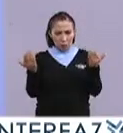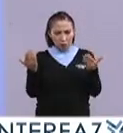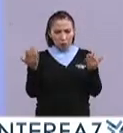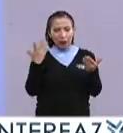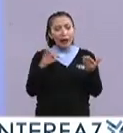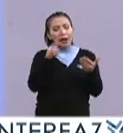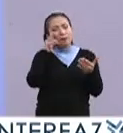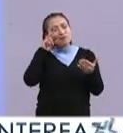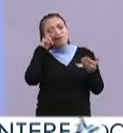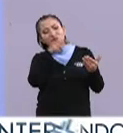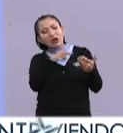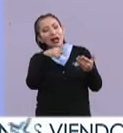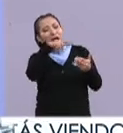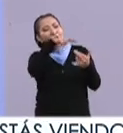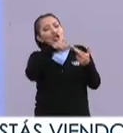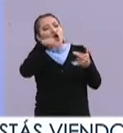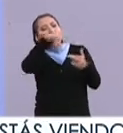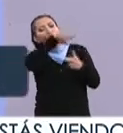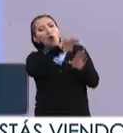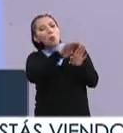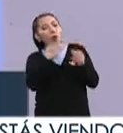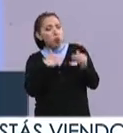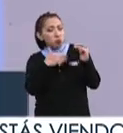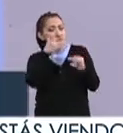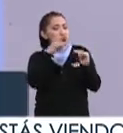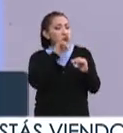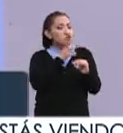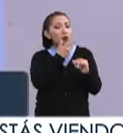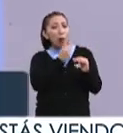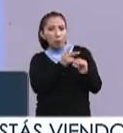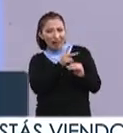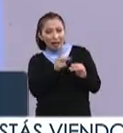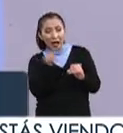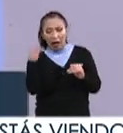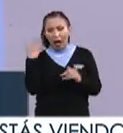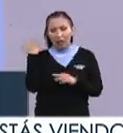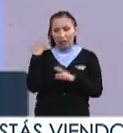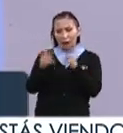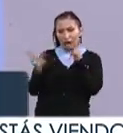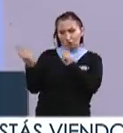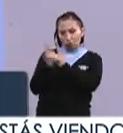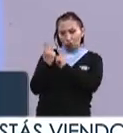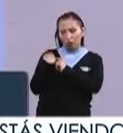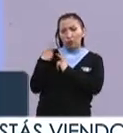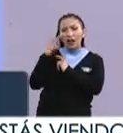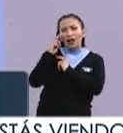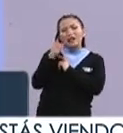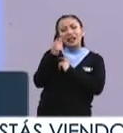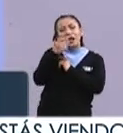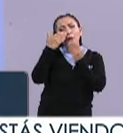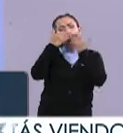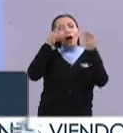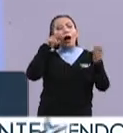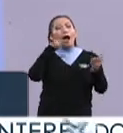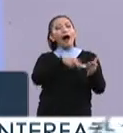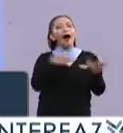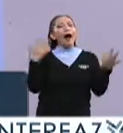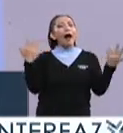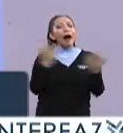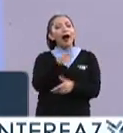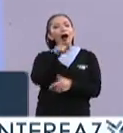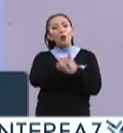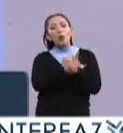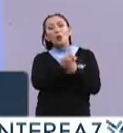comparativa de la visión de la región para ver cómo estamos. Y justamente platicamos, Flavio y yo, en algún momento que era para ver, visibilizar cuáles